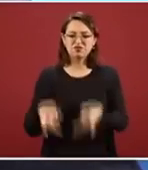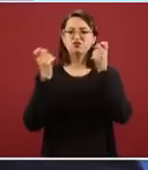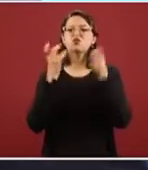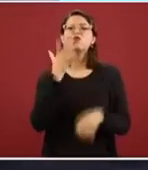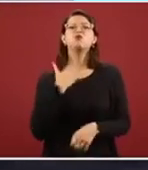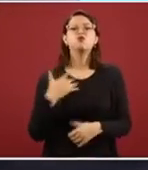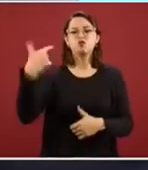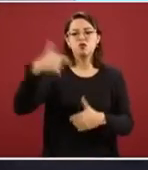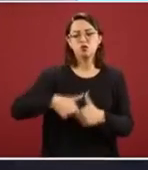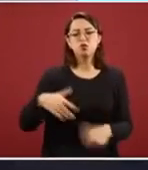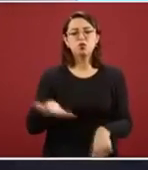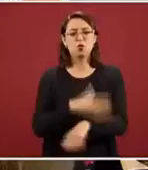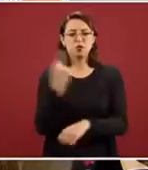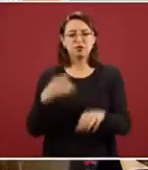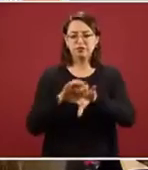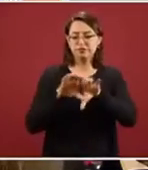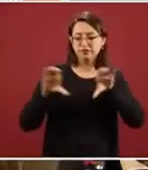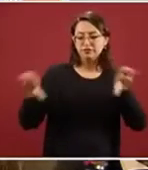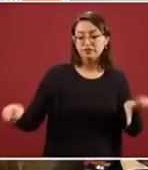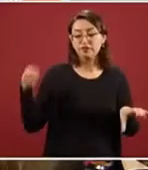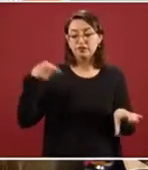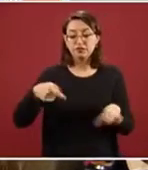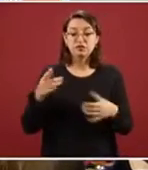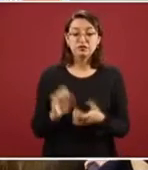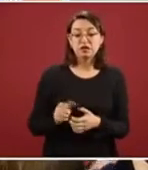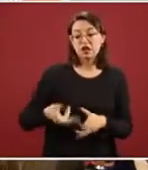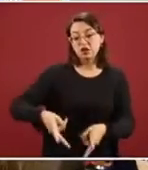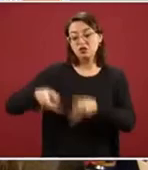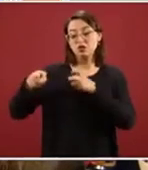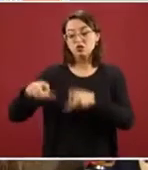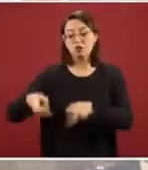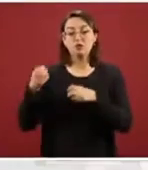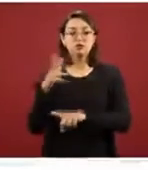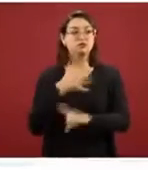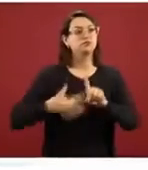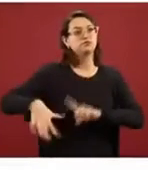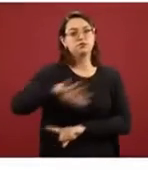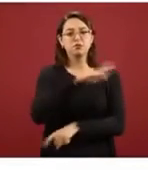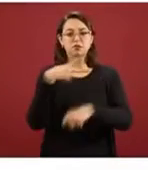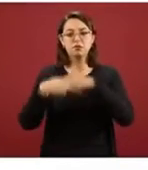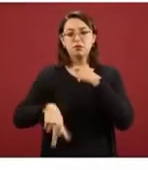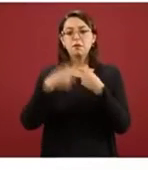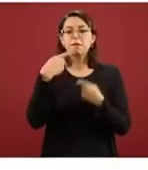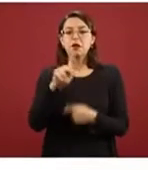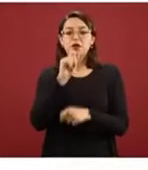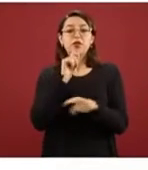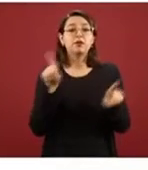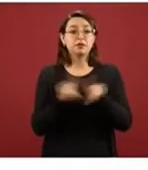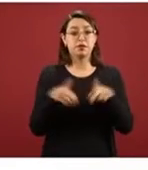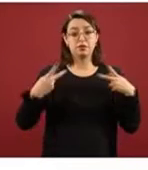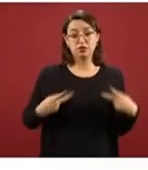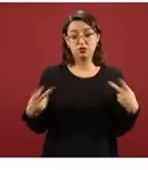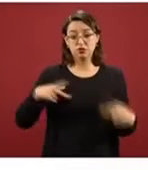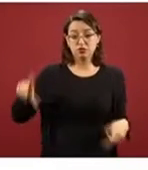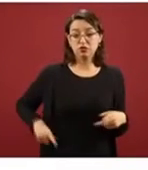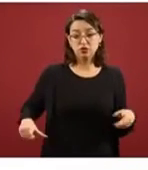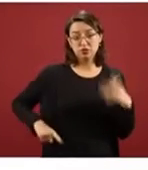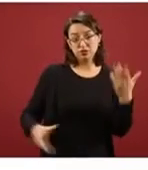tomas clandestinas incrementan mucho el riesgo a la población, pero también a los servidores públicos que las